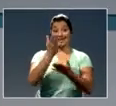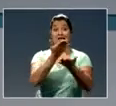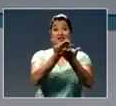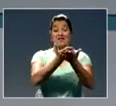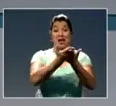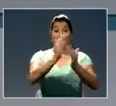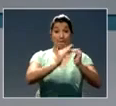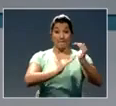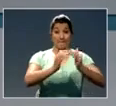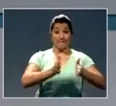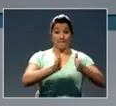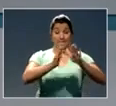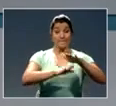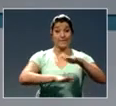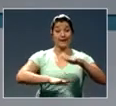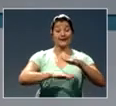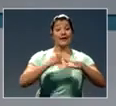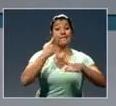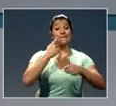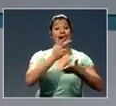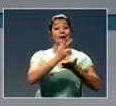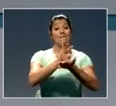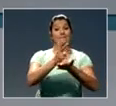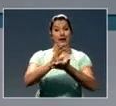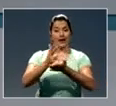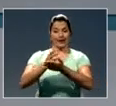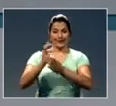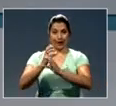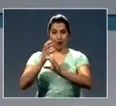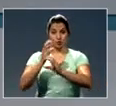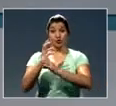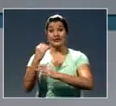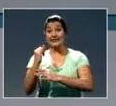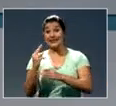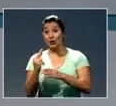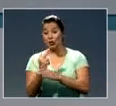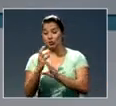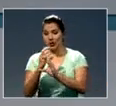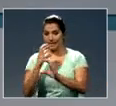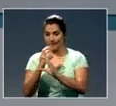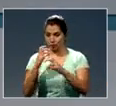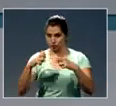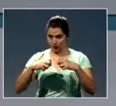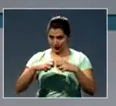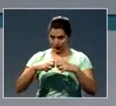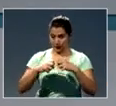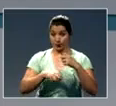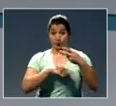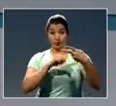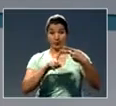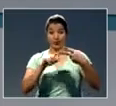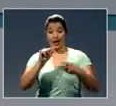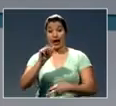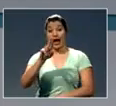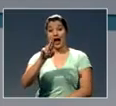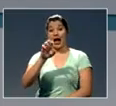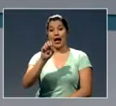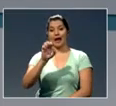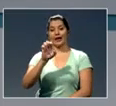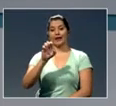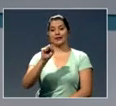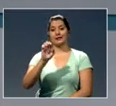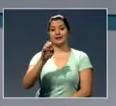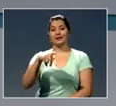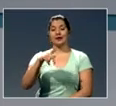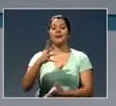básica en los planteles de autobuses que implementen unidades eléctricas. Además, la ARECEP va a elaborar una tarifa a nivel nacional